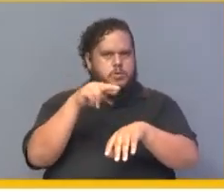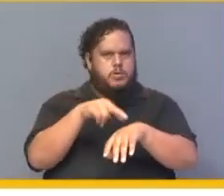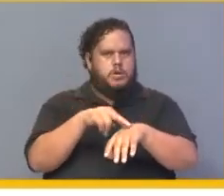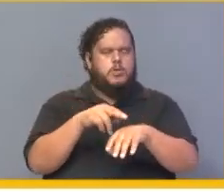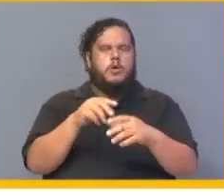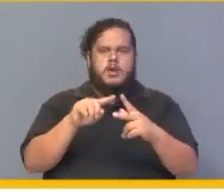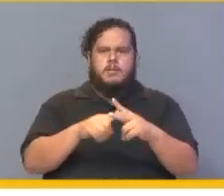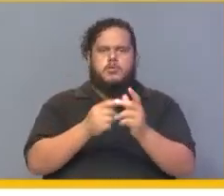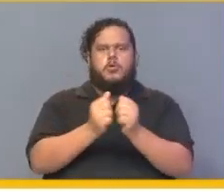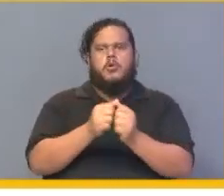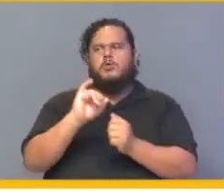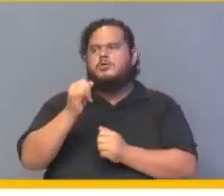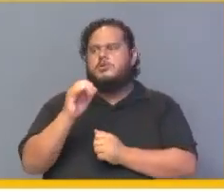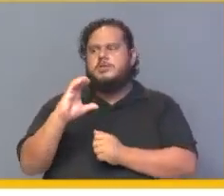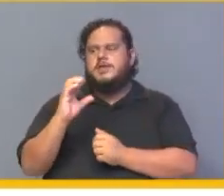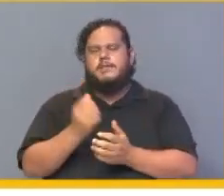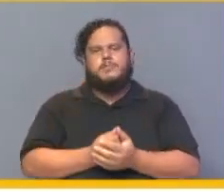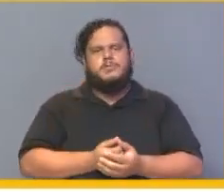con Justin Campos.